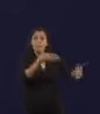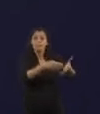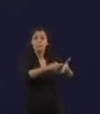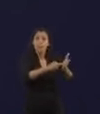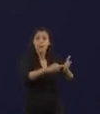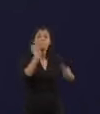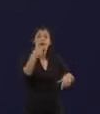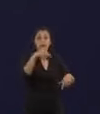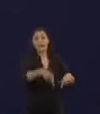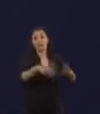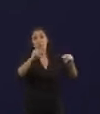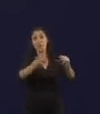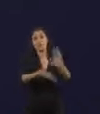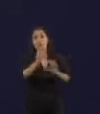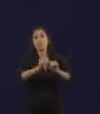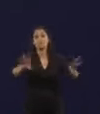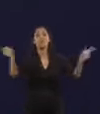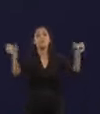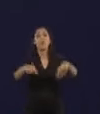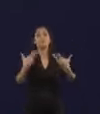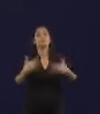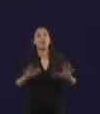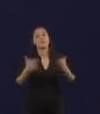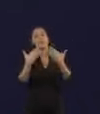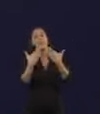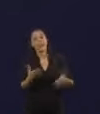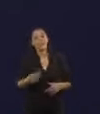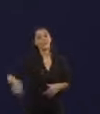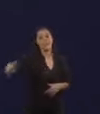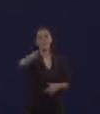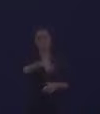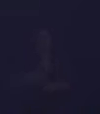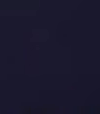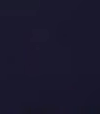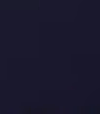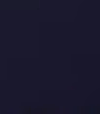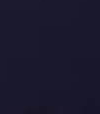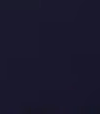suministro de gas final Gracias eh Hasta luego